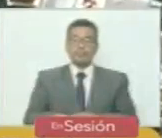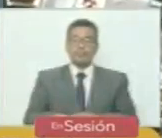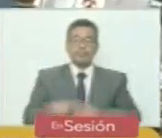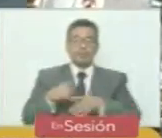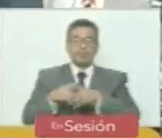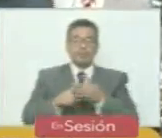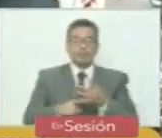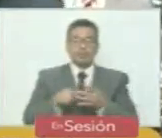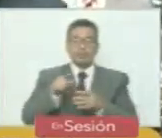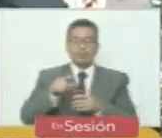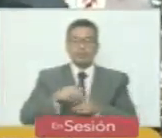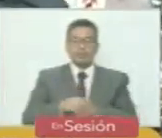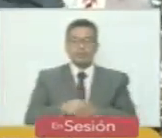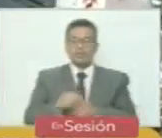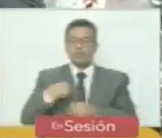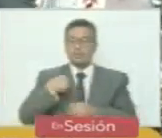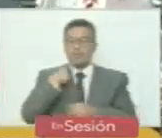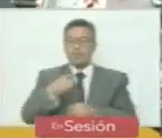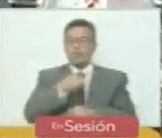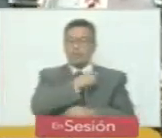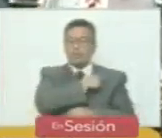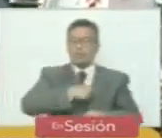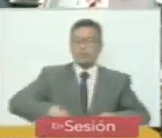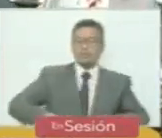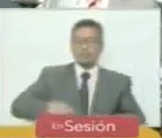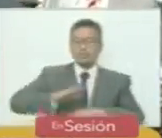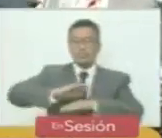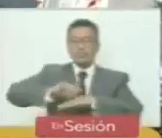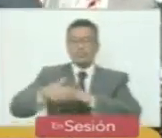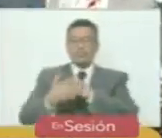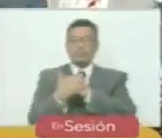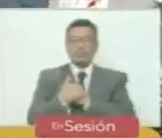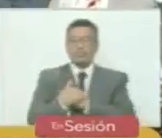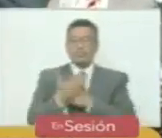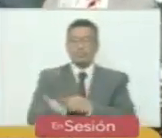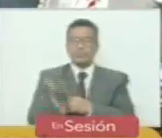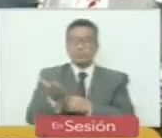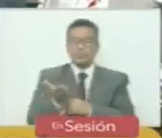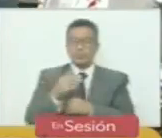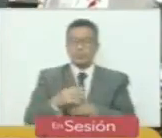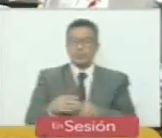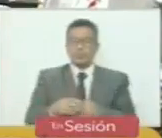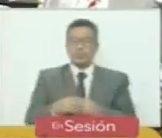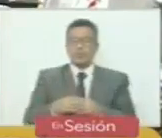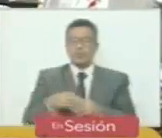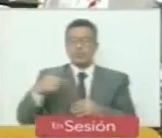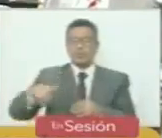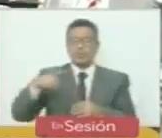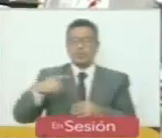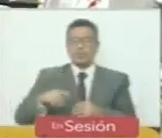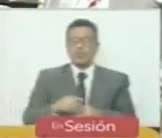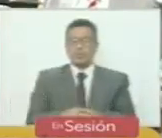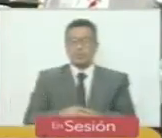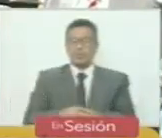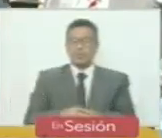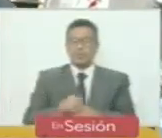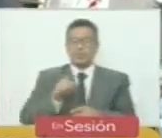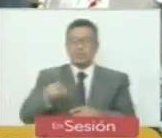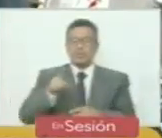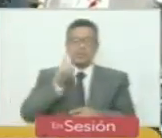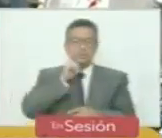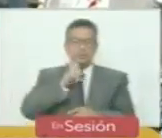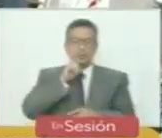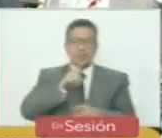Otro elemento, lo ha dicho aquí el presidente Jorge Rodríguez siempre, los medios de la derecha mienten,